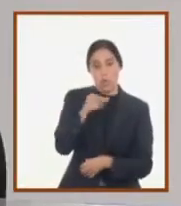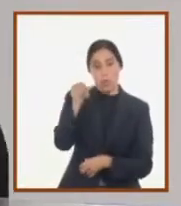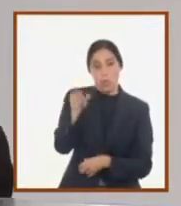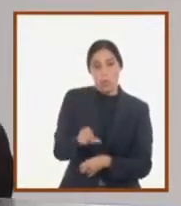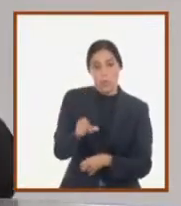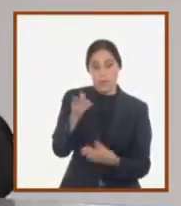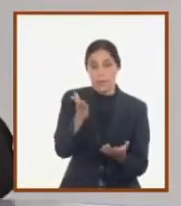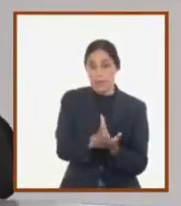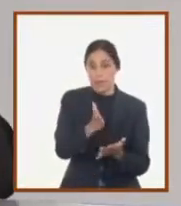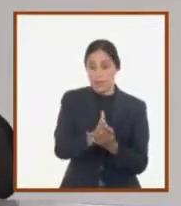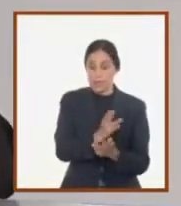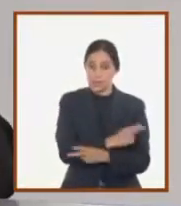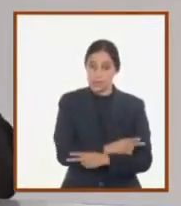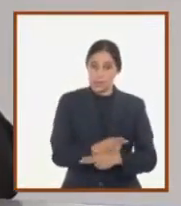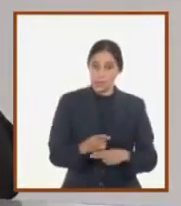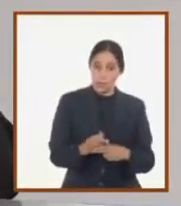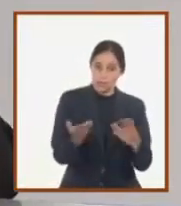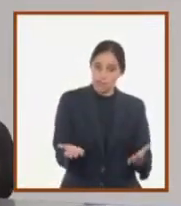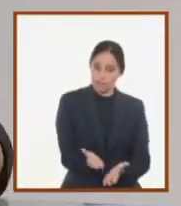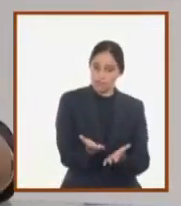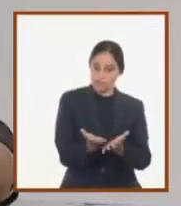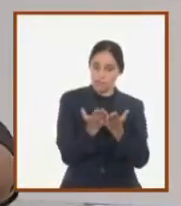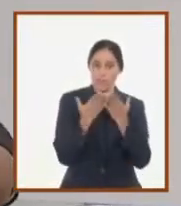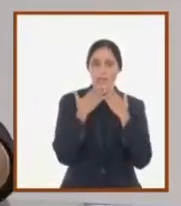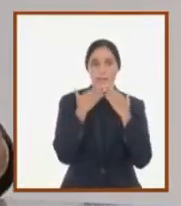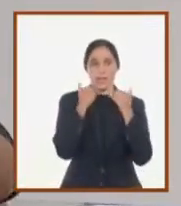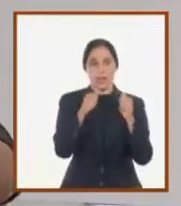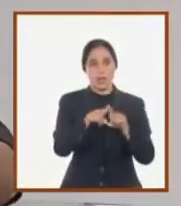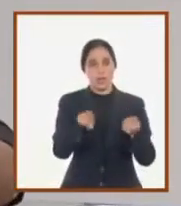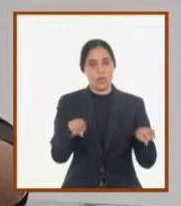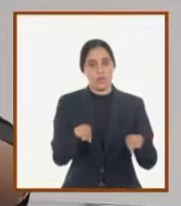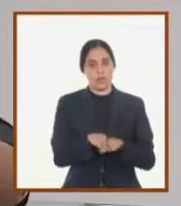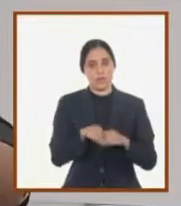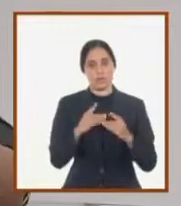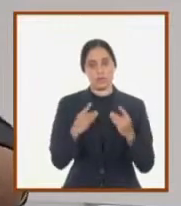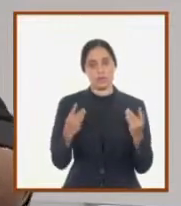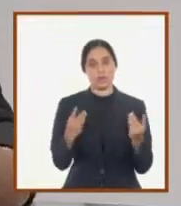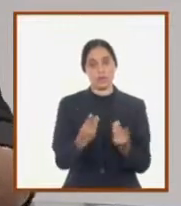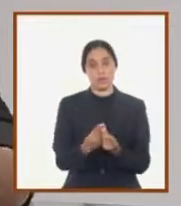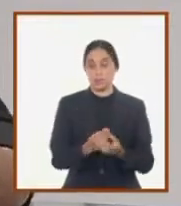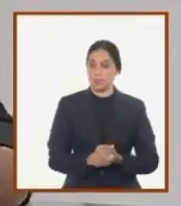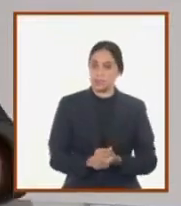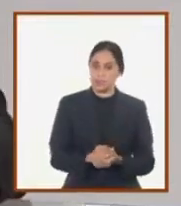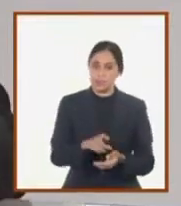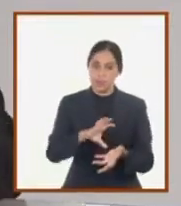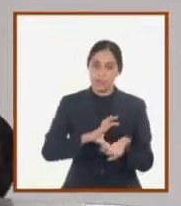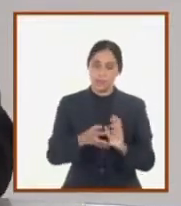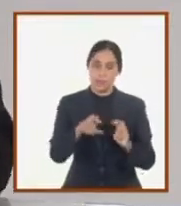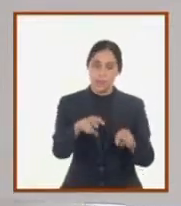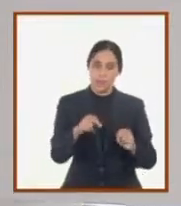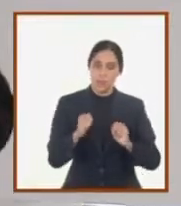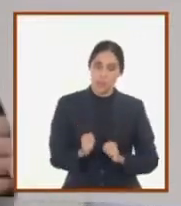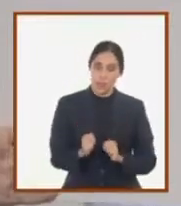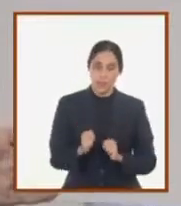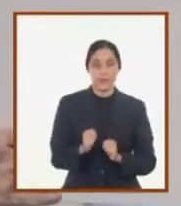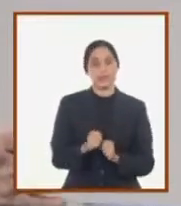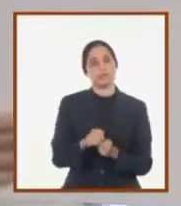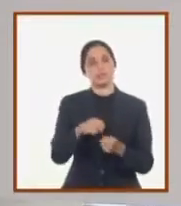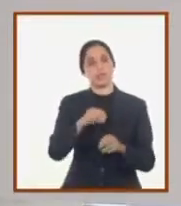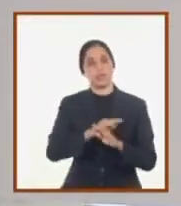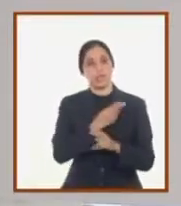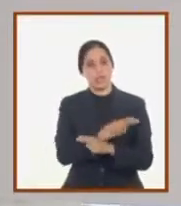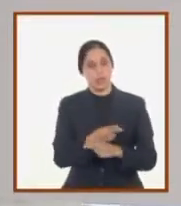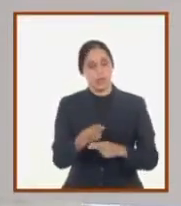historia que le dieron un impulso a a la oficina en lo que era la actualización desde el punto de vista de la gestión documental y la